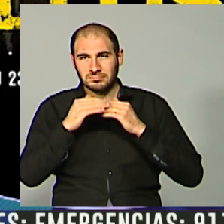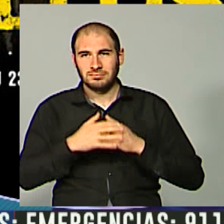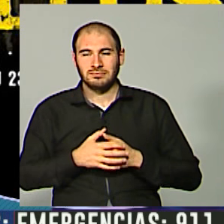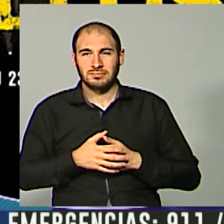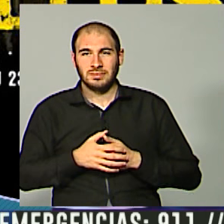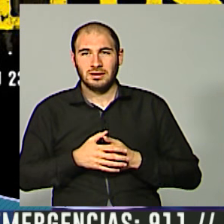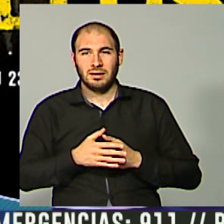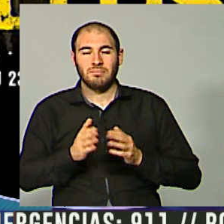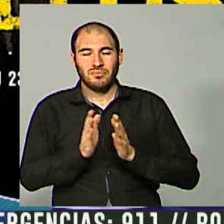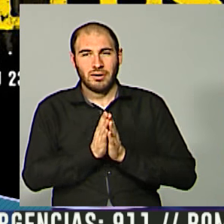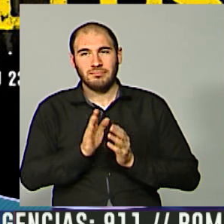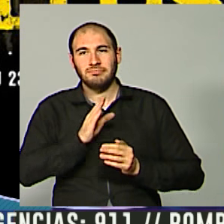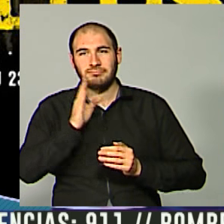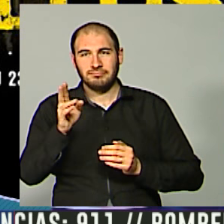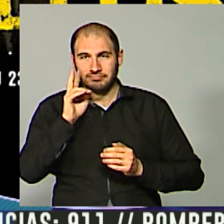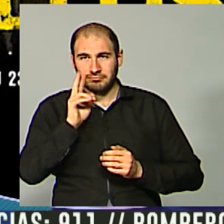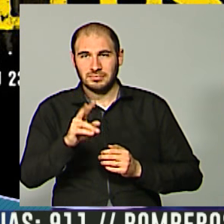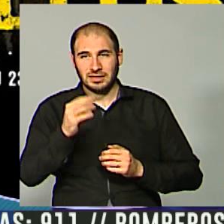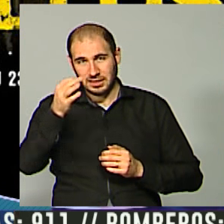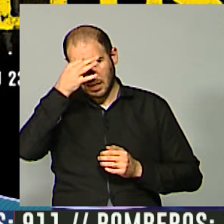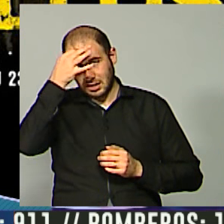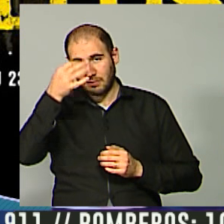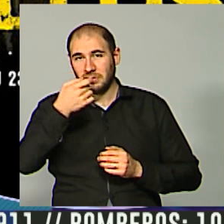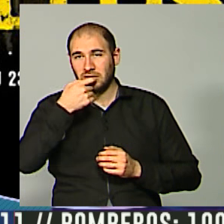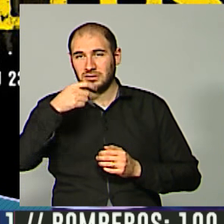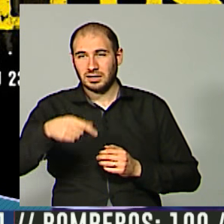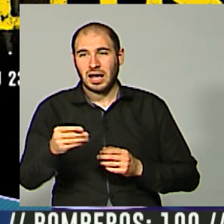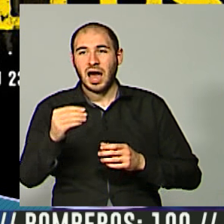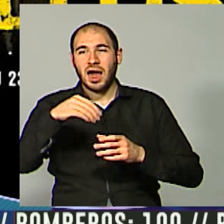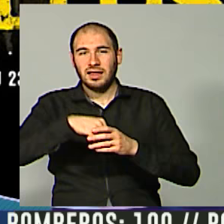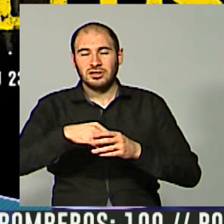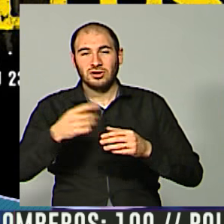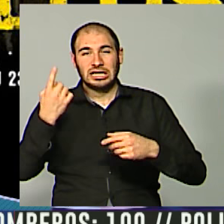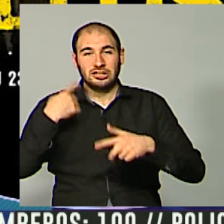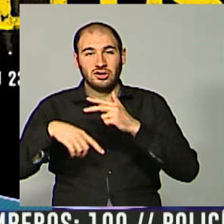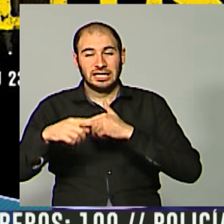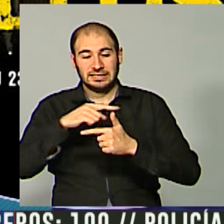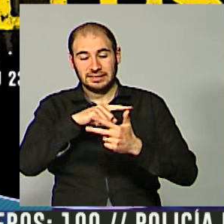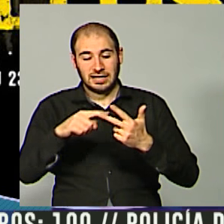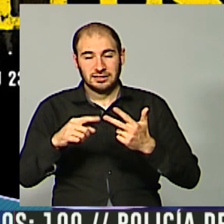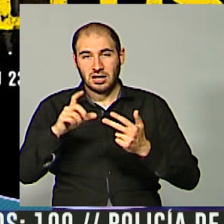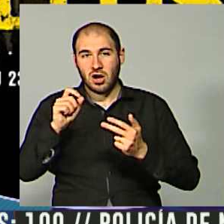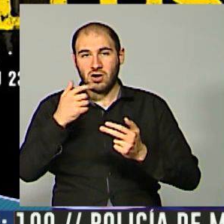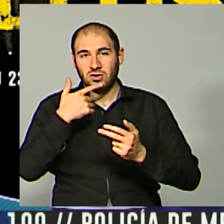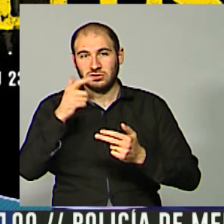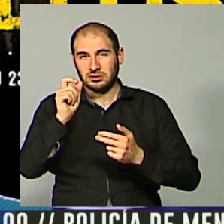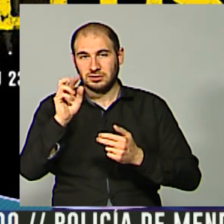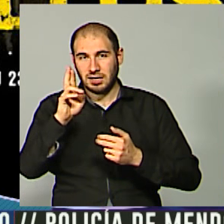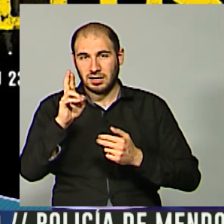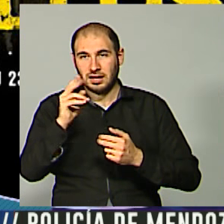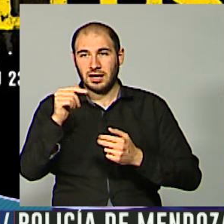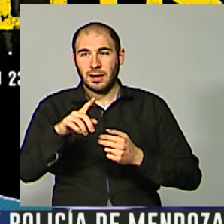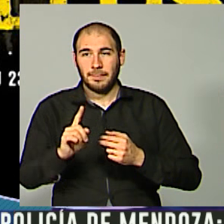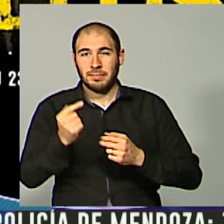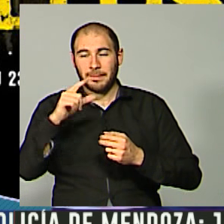realmente de corazón para que la vayan a ver. Es Teatro Mendocino. Forma parte de la trilogía de Óscar Navarro Correas, que es, la primera